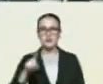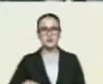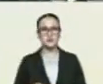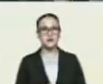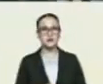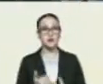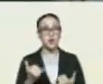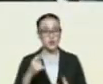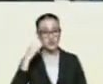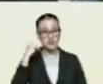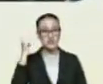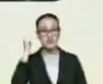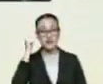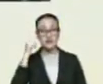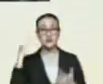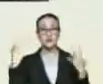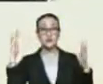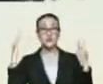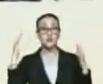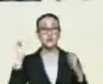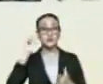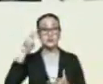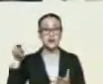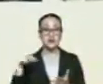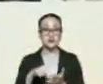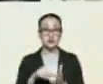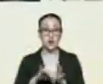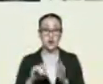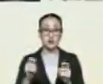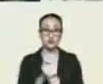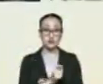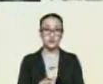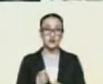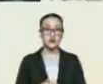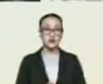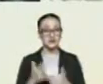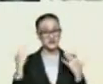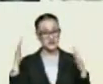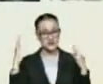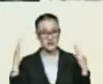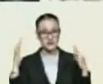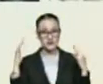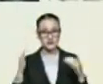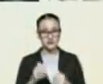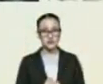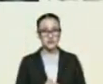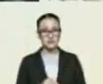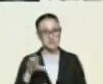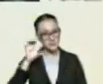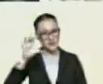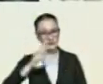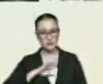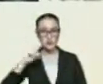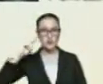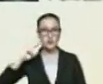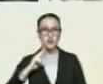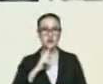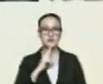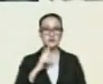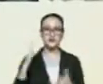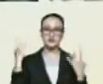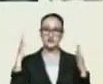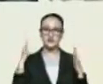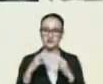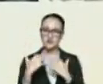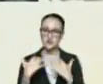hoy es un día de celebración para esta Asamblea Nacional Constituyente, de celebración para la patria de Bolívar, de celebración